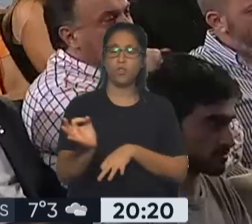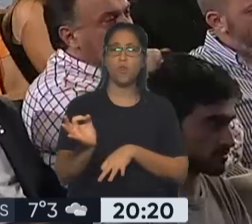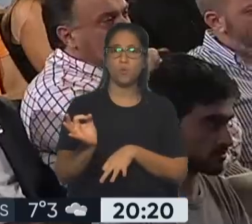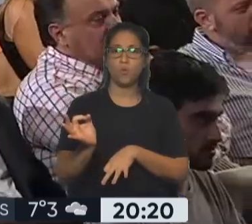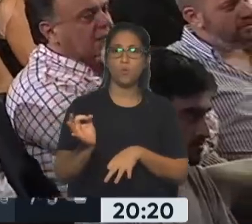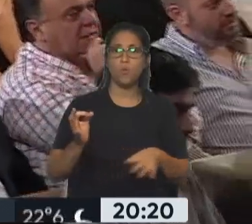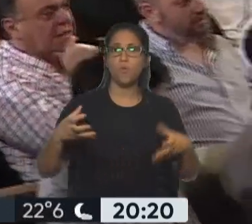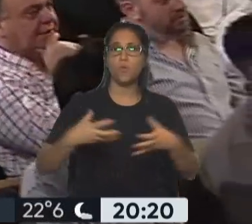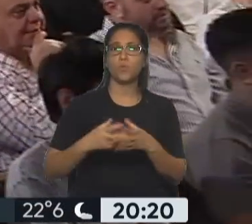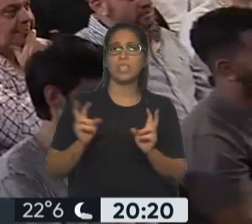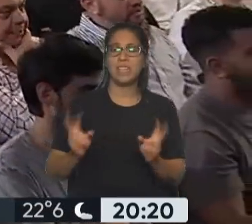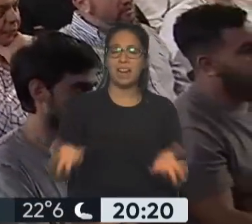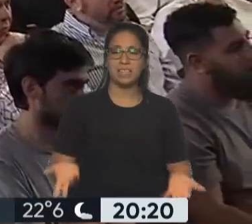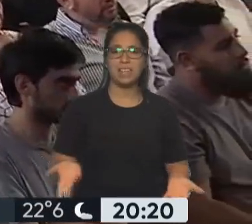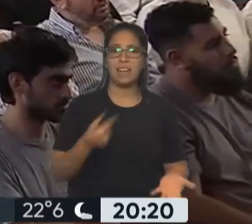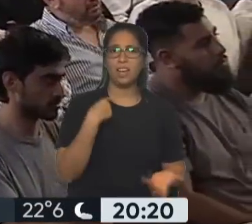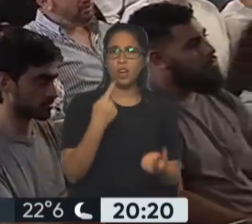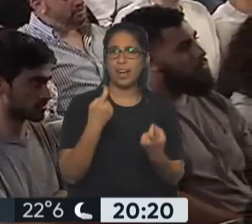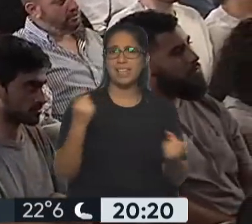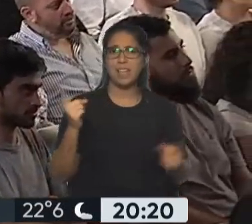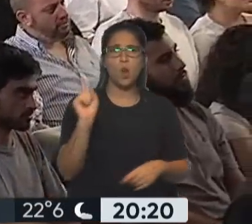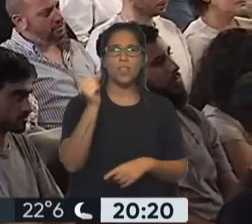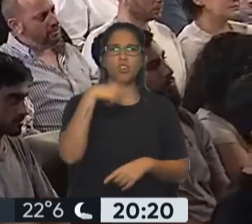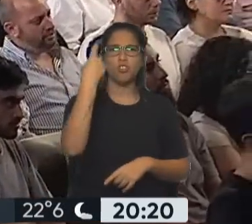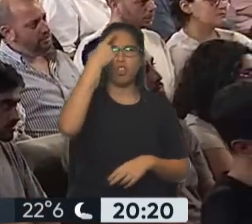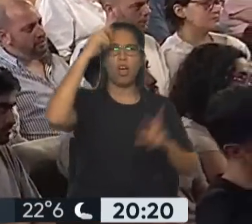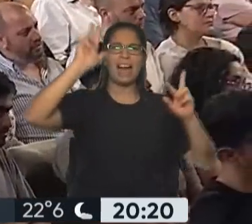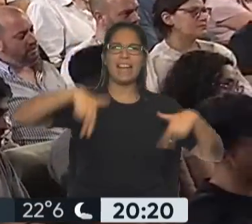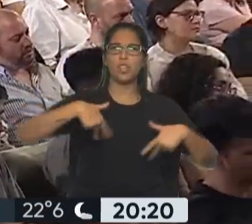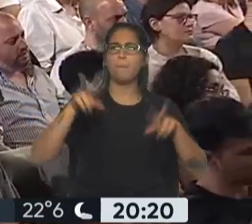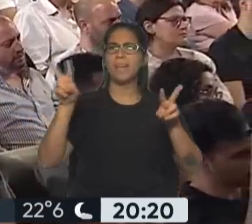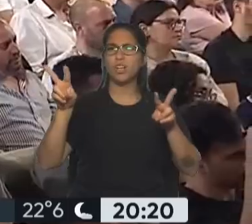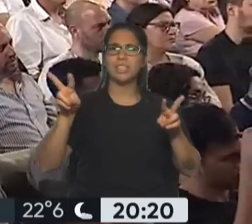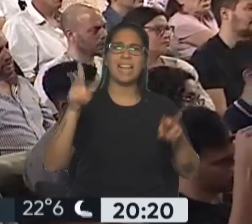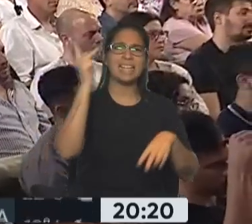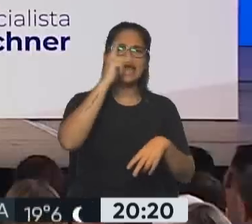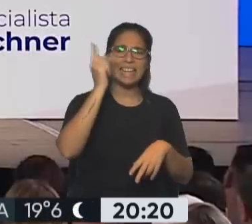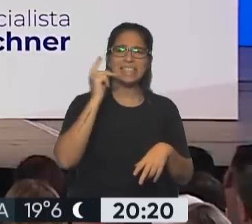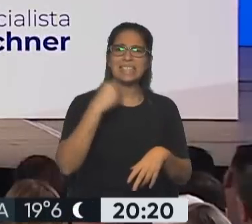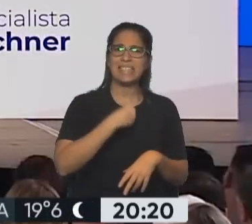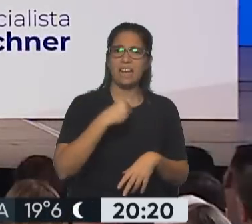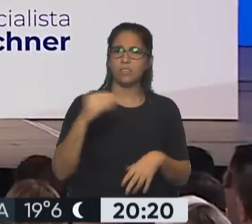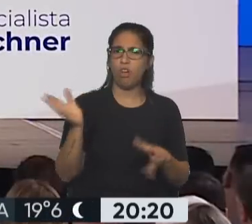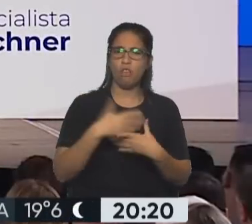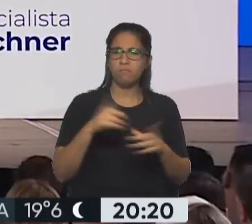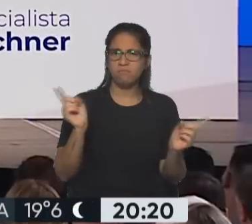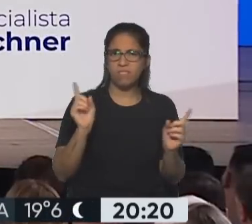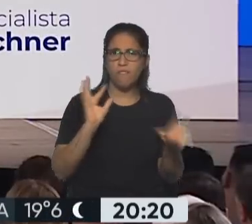justicialista. Creo que se necesita. No es que tengamos la razón los justicialistas, los peronistas o los kirchneristas, pero es una